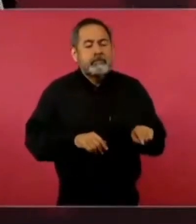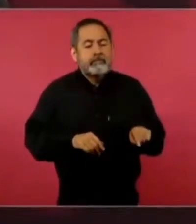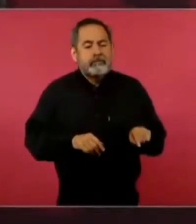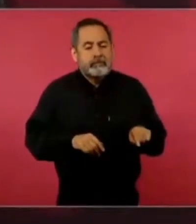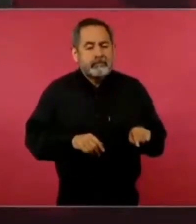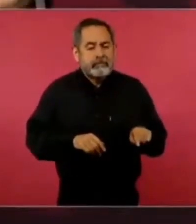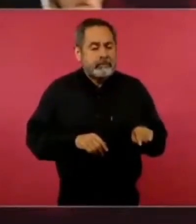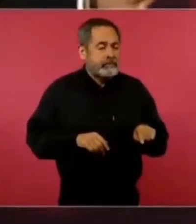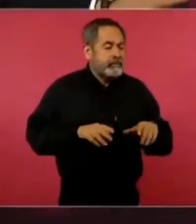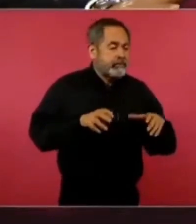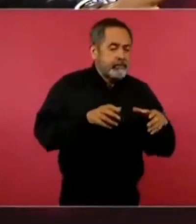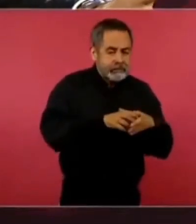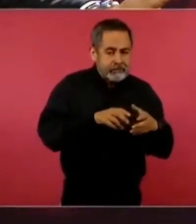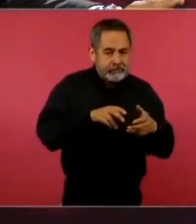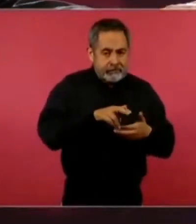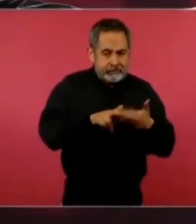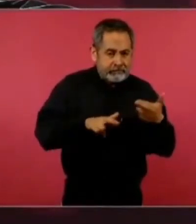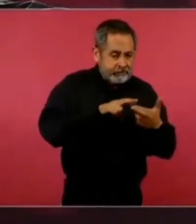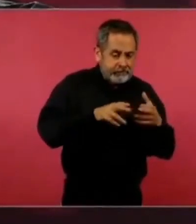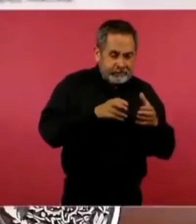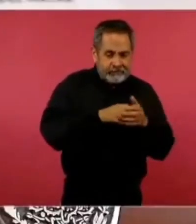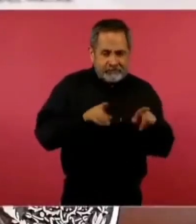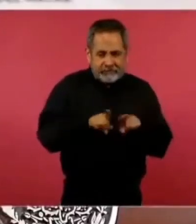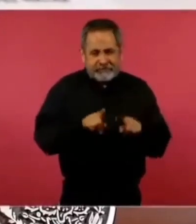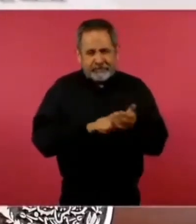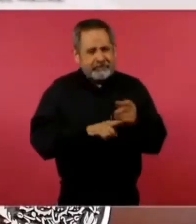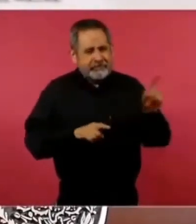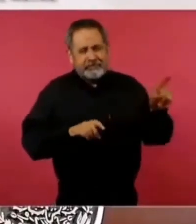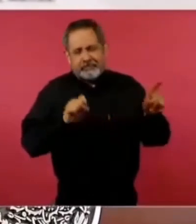la responsabilidad, porque como dice el